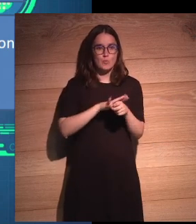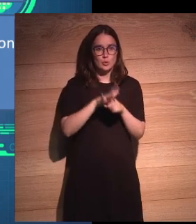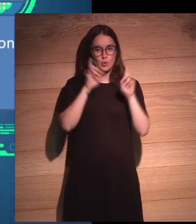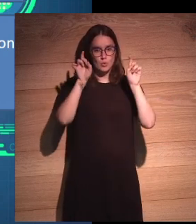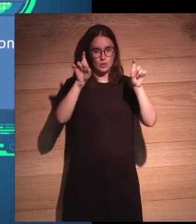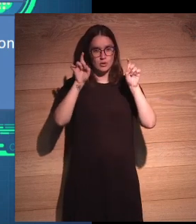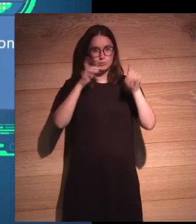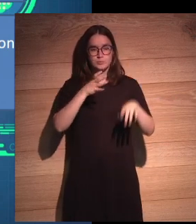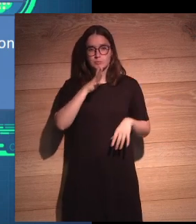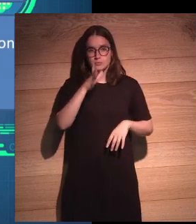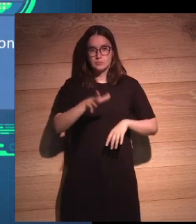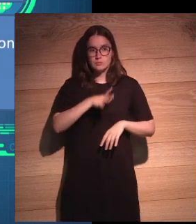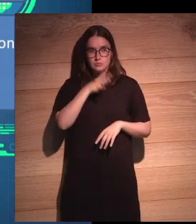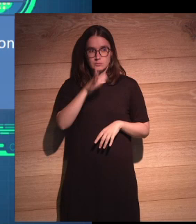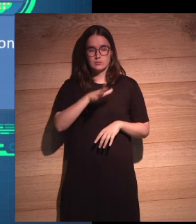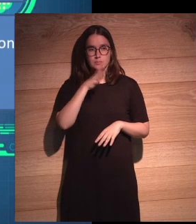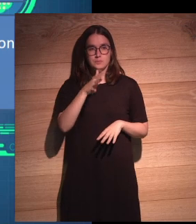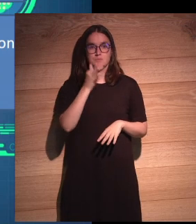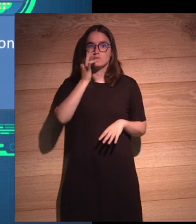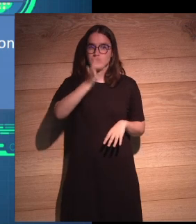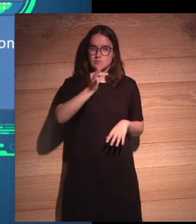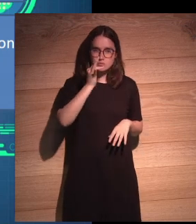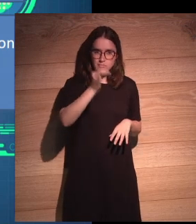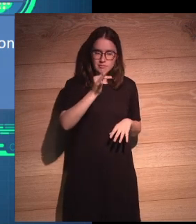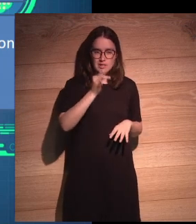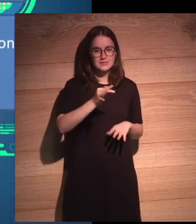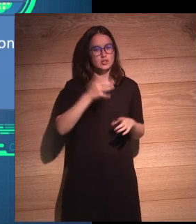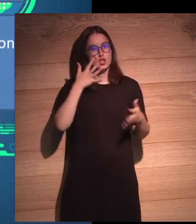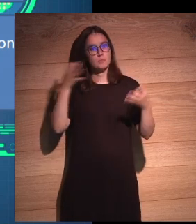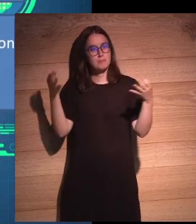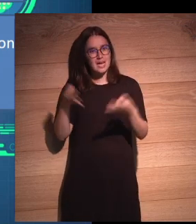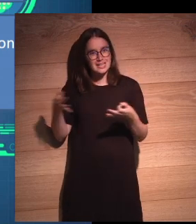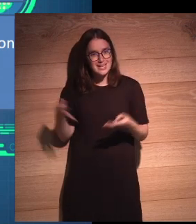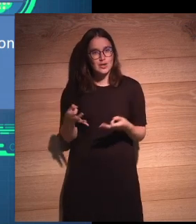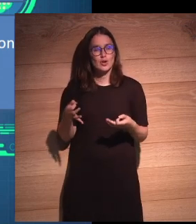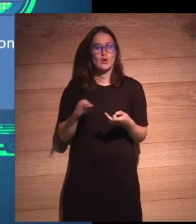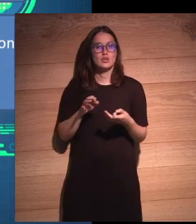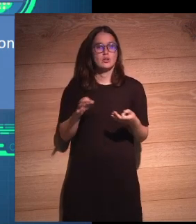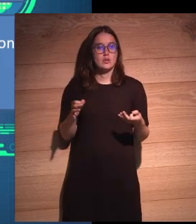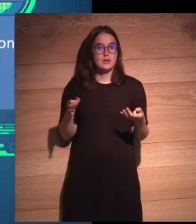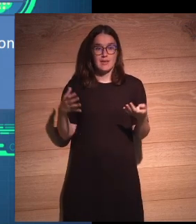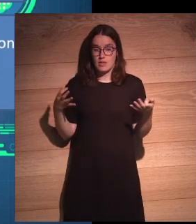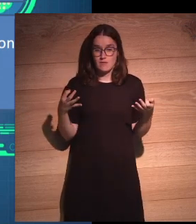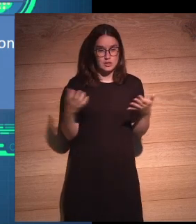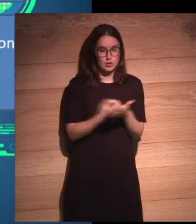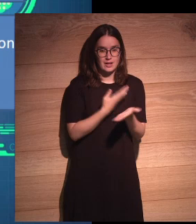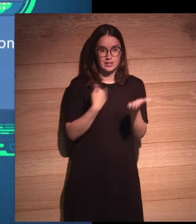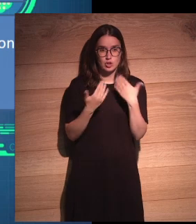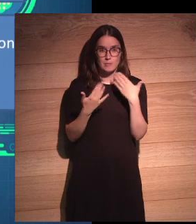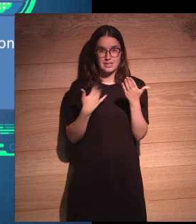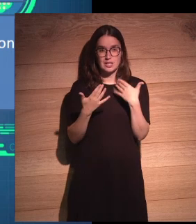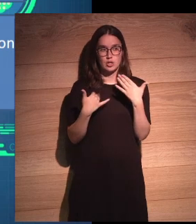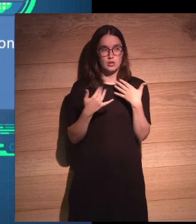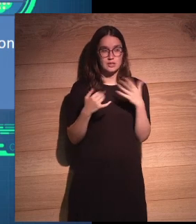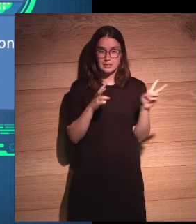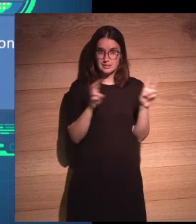educación. ¿Cuáles son los beneficios, los riesgos que tienen que estar en todas las conversaciones